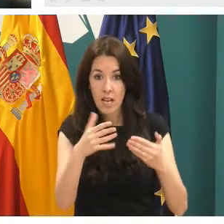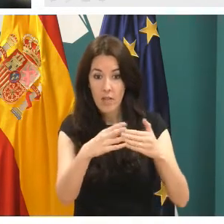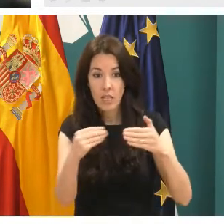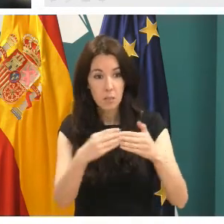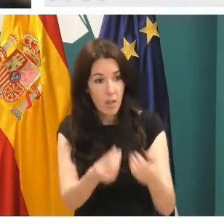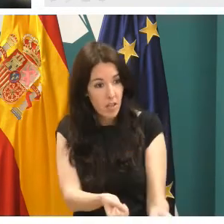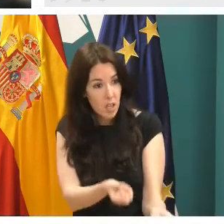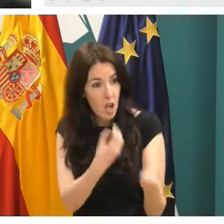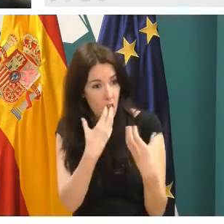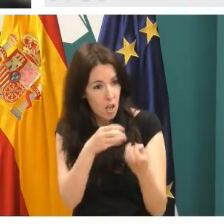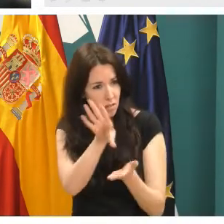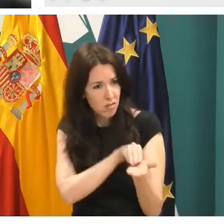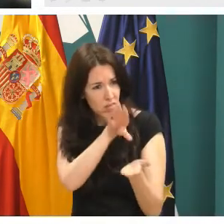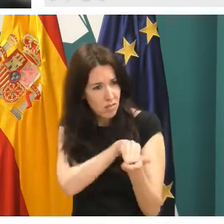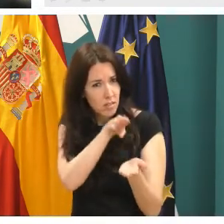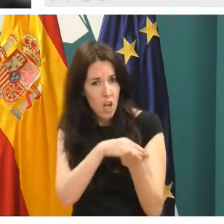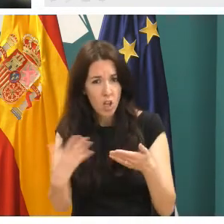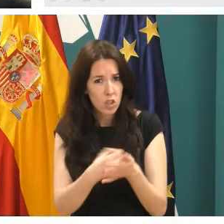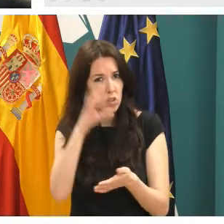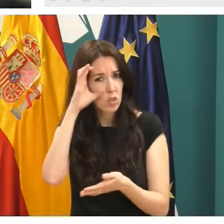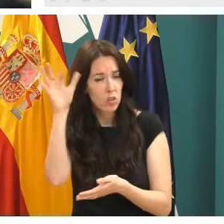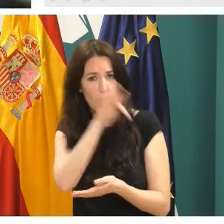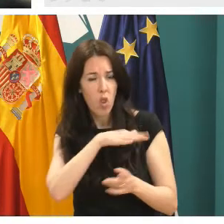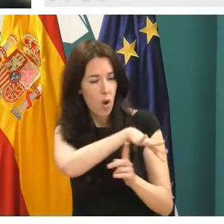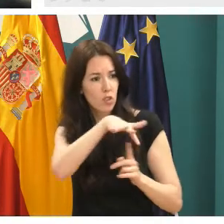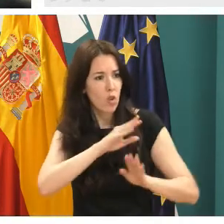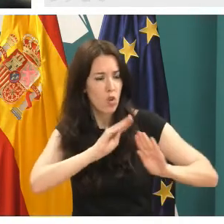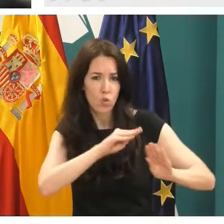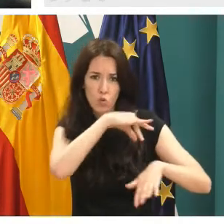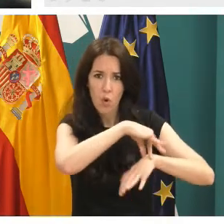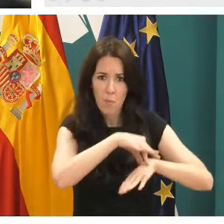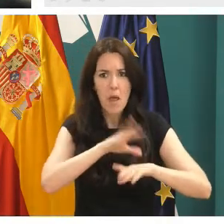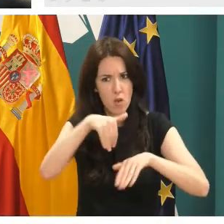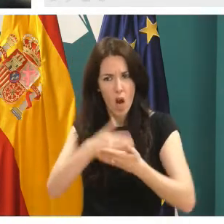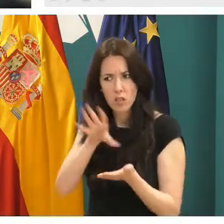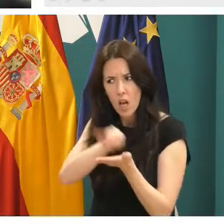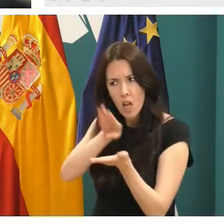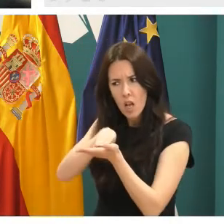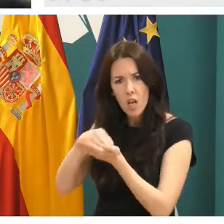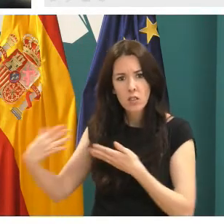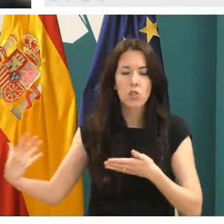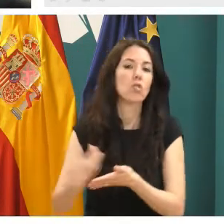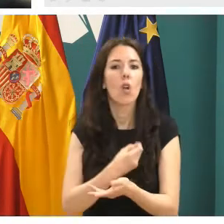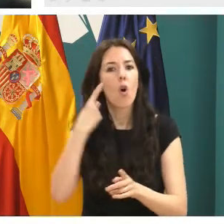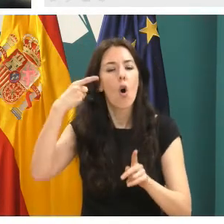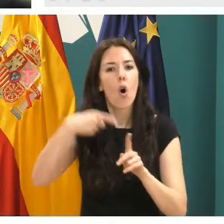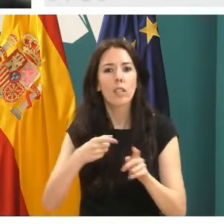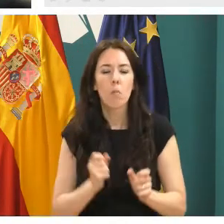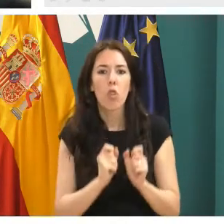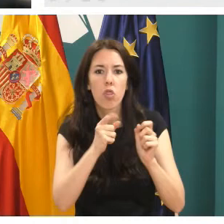paciente informa, recoger todo lo que el paciente, su entorno nos da, su entorno médico incluso, para